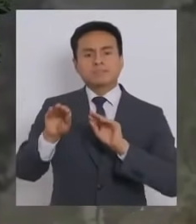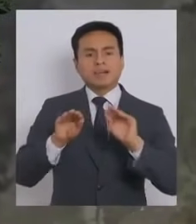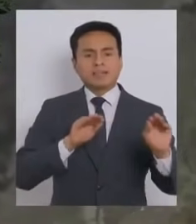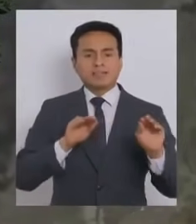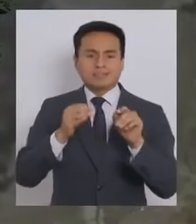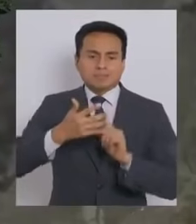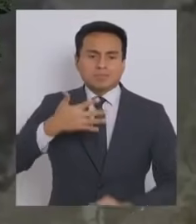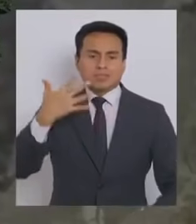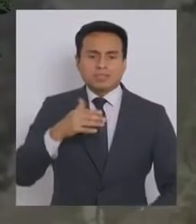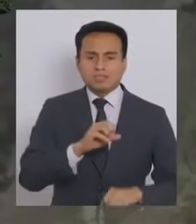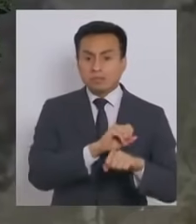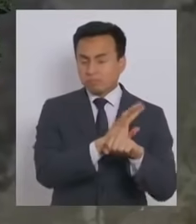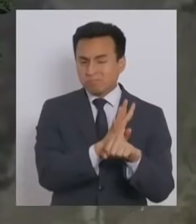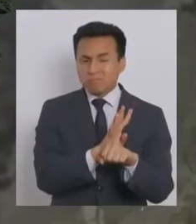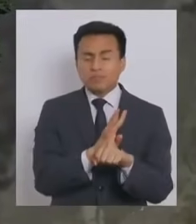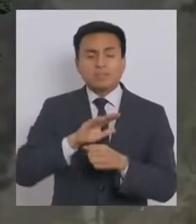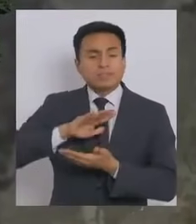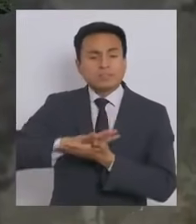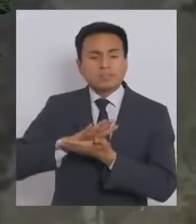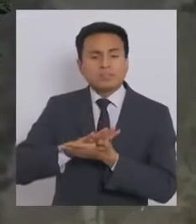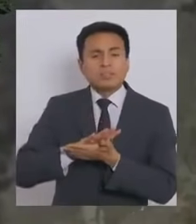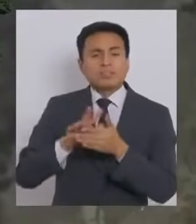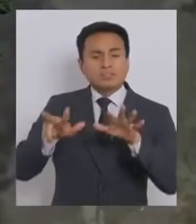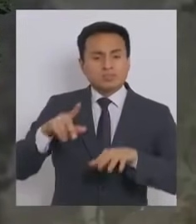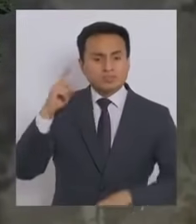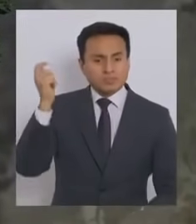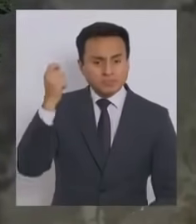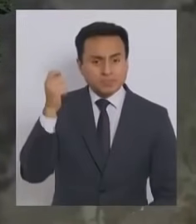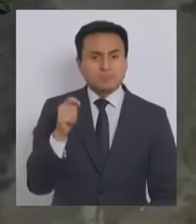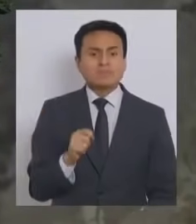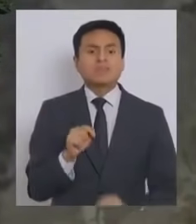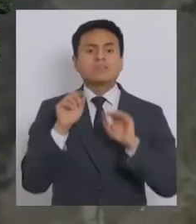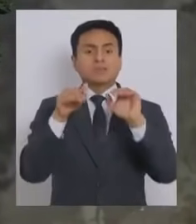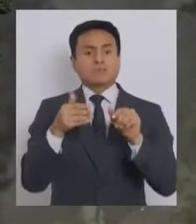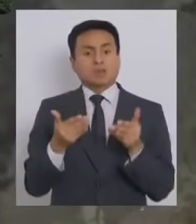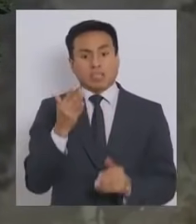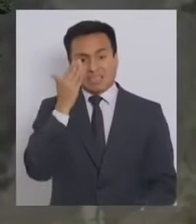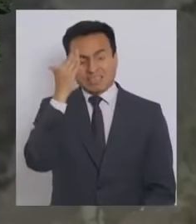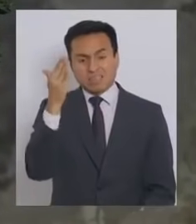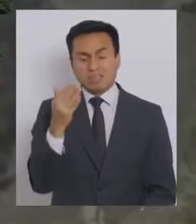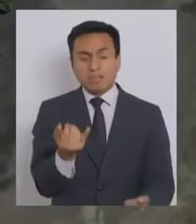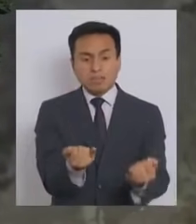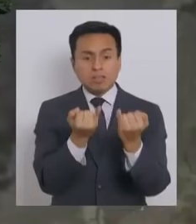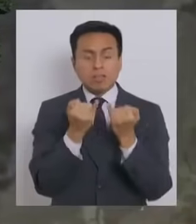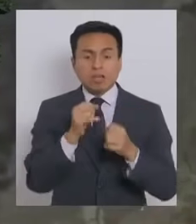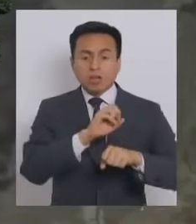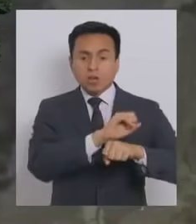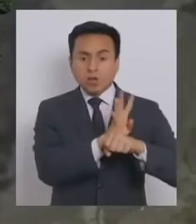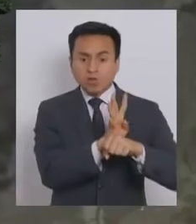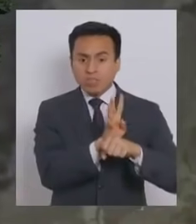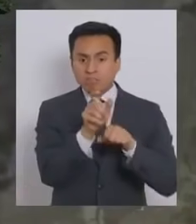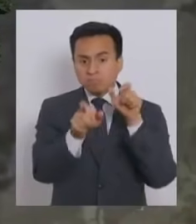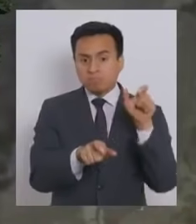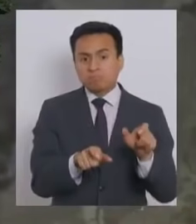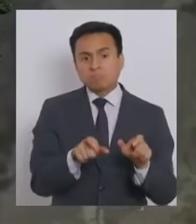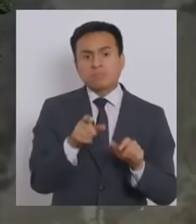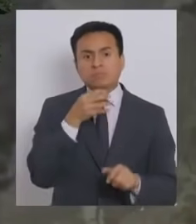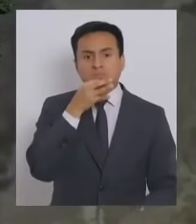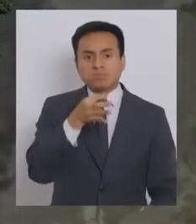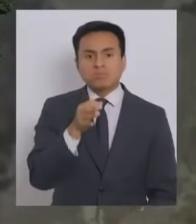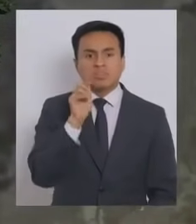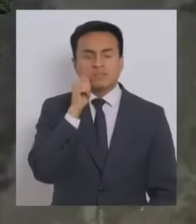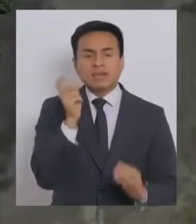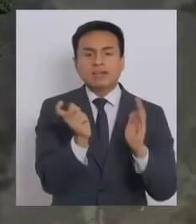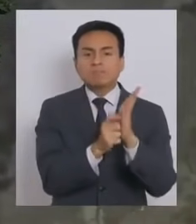importancia que tiene el COVID y la celebración del 18, es que tal como están hoy día los propios datos de COVID, eso, como hemos repetido otras veces,